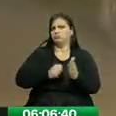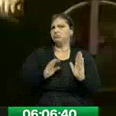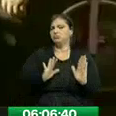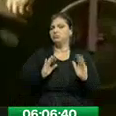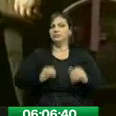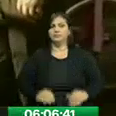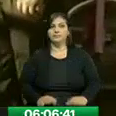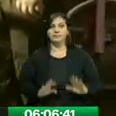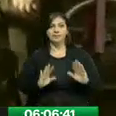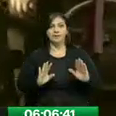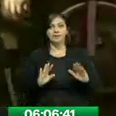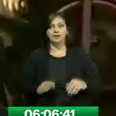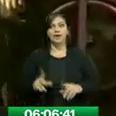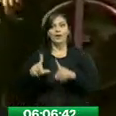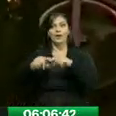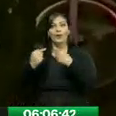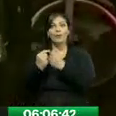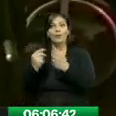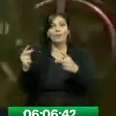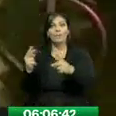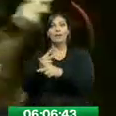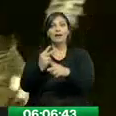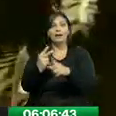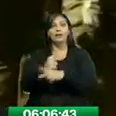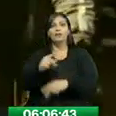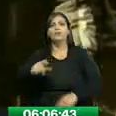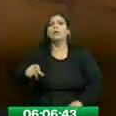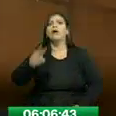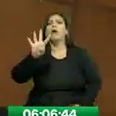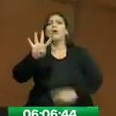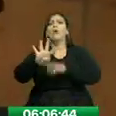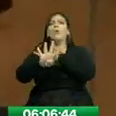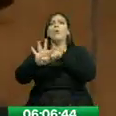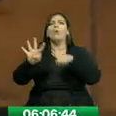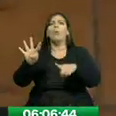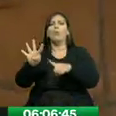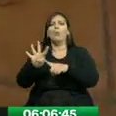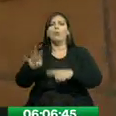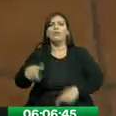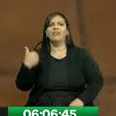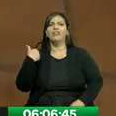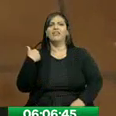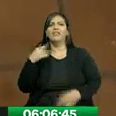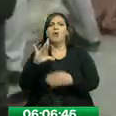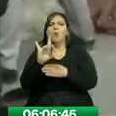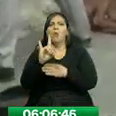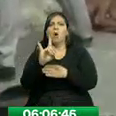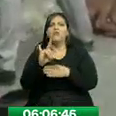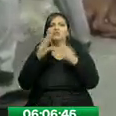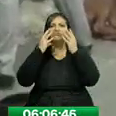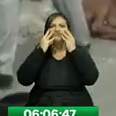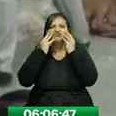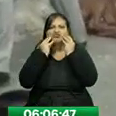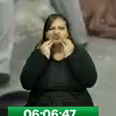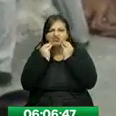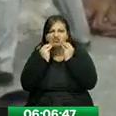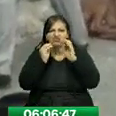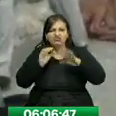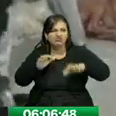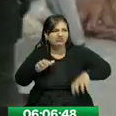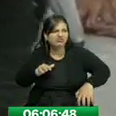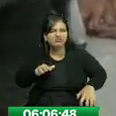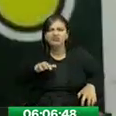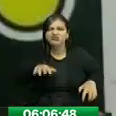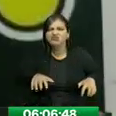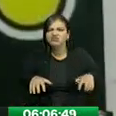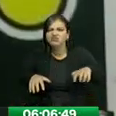en el robo a personas. Cuatro supuestos integrantes de una banda utilizaban al CAN para inmovilizar a los asustados transeúntes escogidos para el